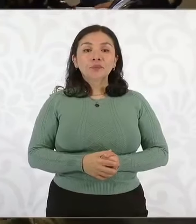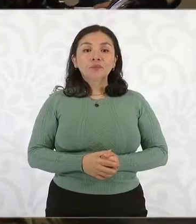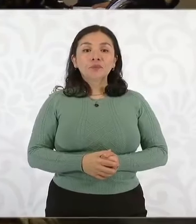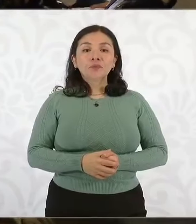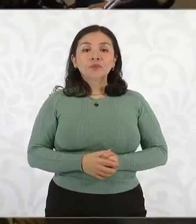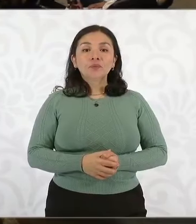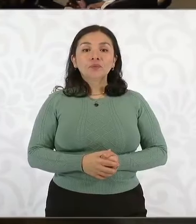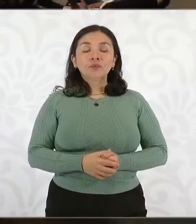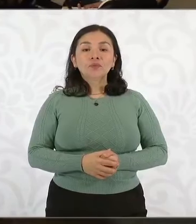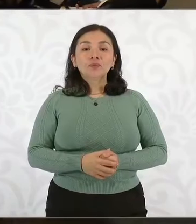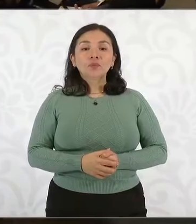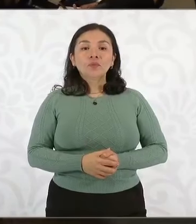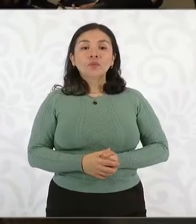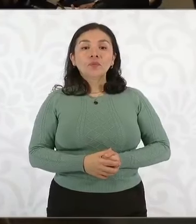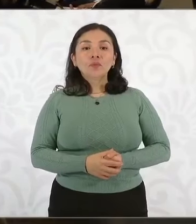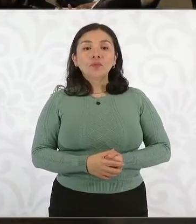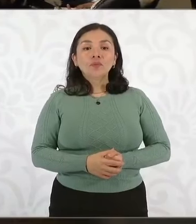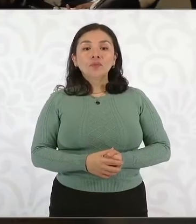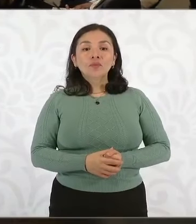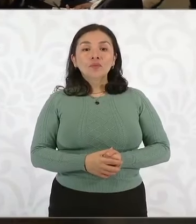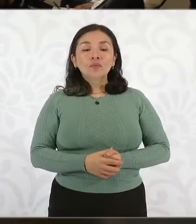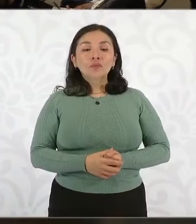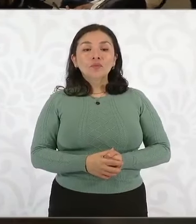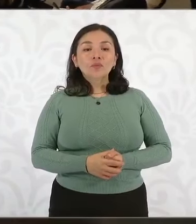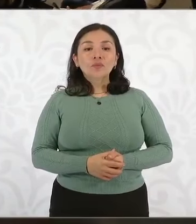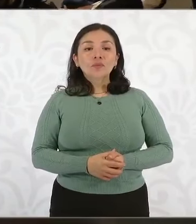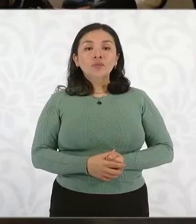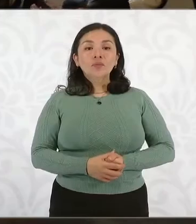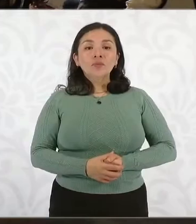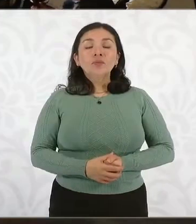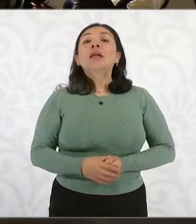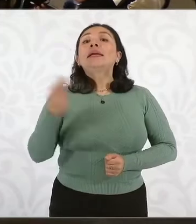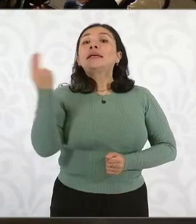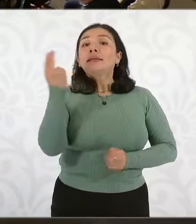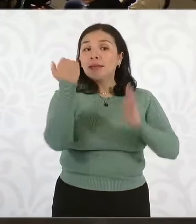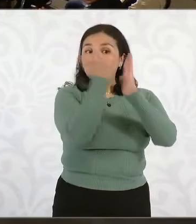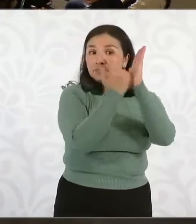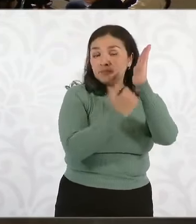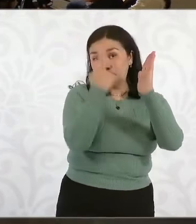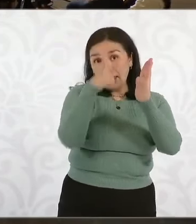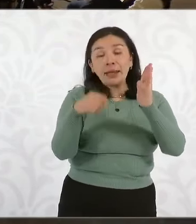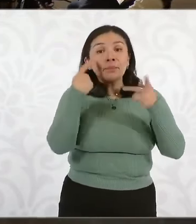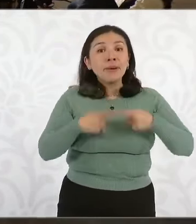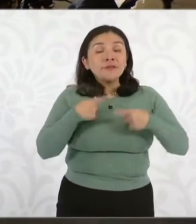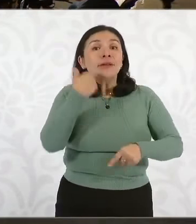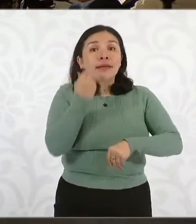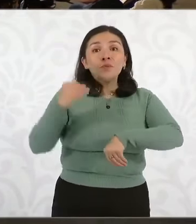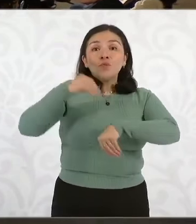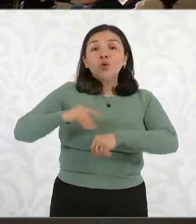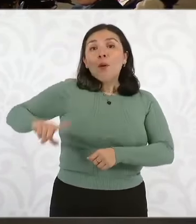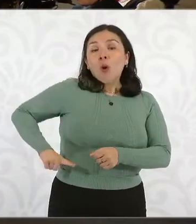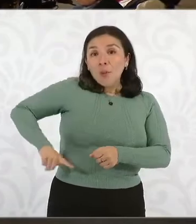Belmont, ¿tienes los requisitos? Sí. O sea, el requisito para ser presidente, gobernador, gobernadora en